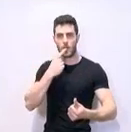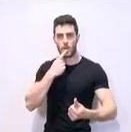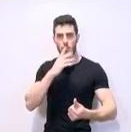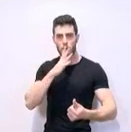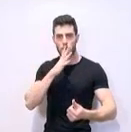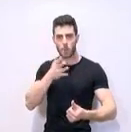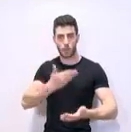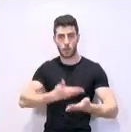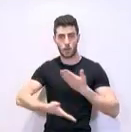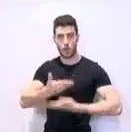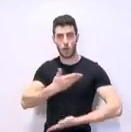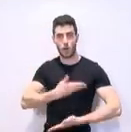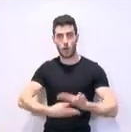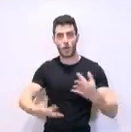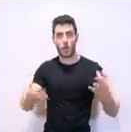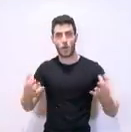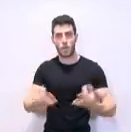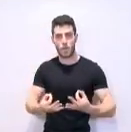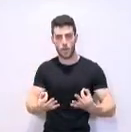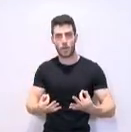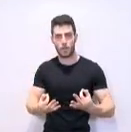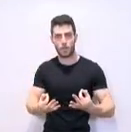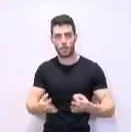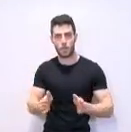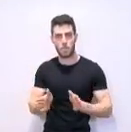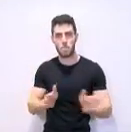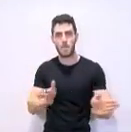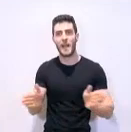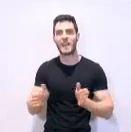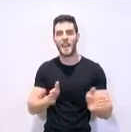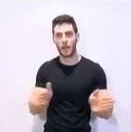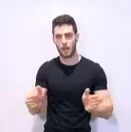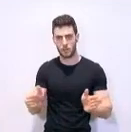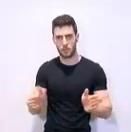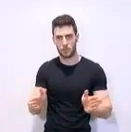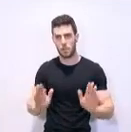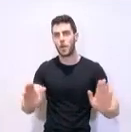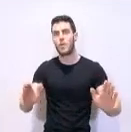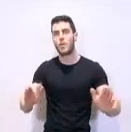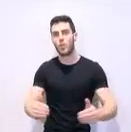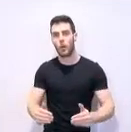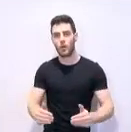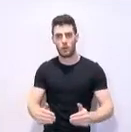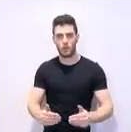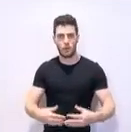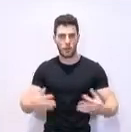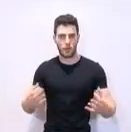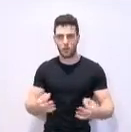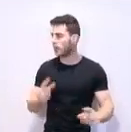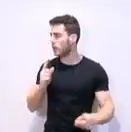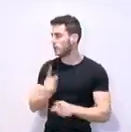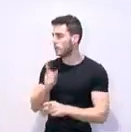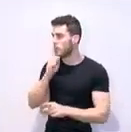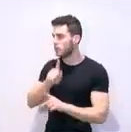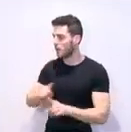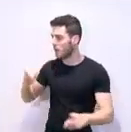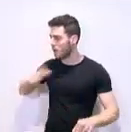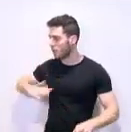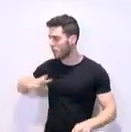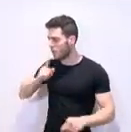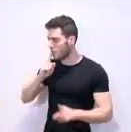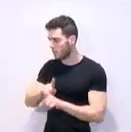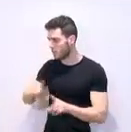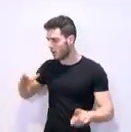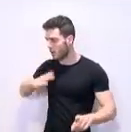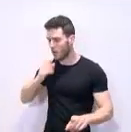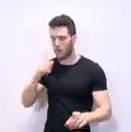la colaboración tiene que ser con bilateralidad y no lo hay. Lo que más bien ocurre es todo lo contrario. Silencio, por favor, silencio. Es